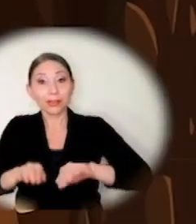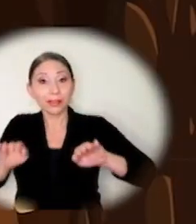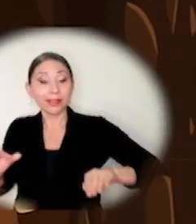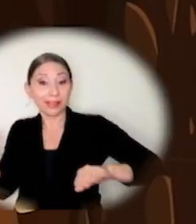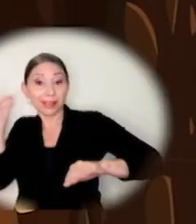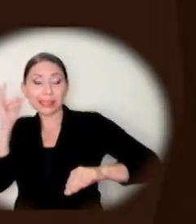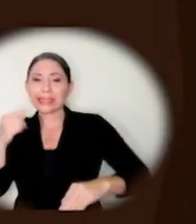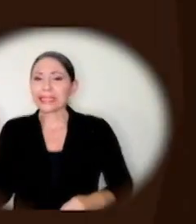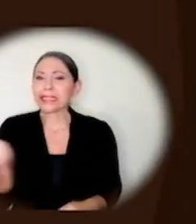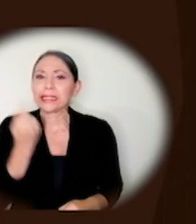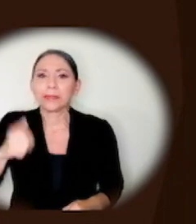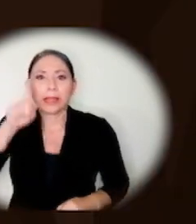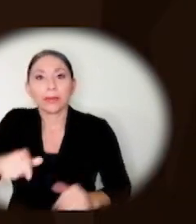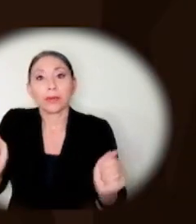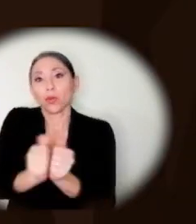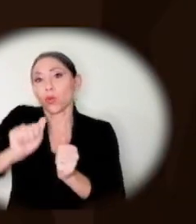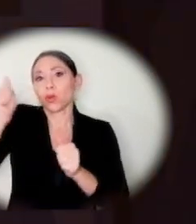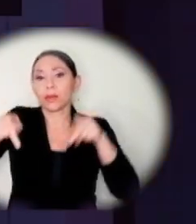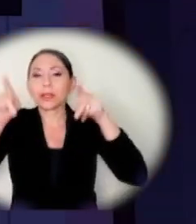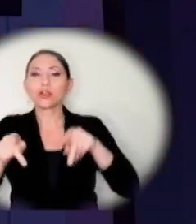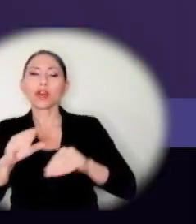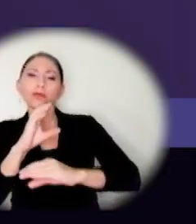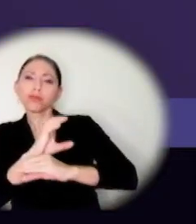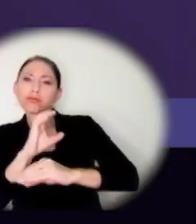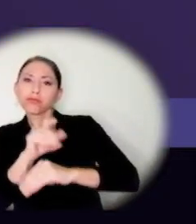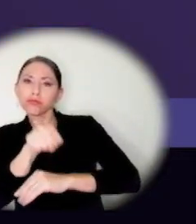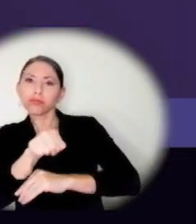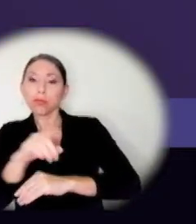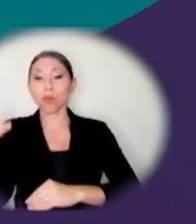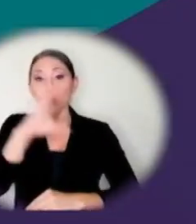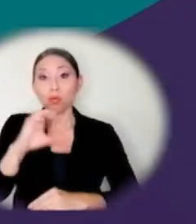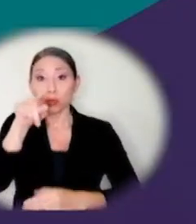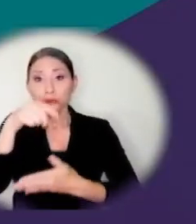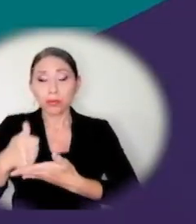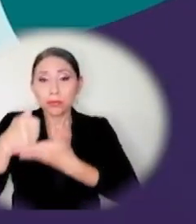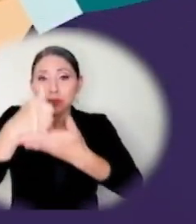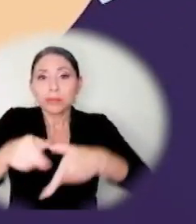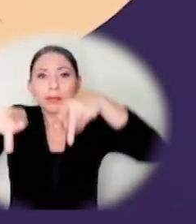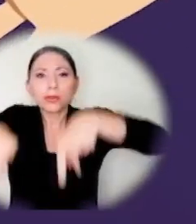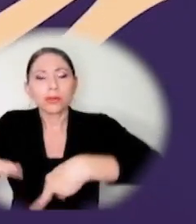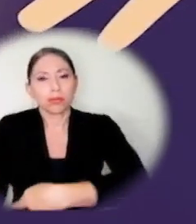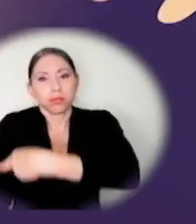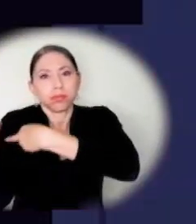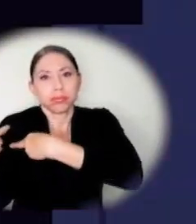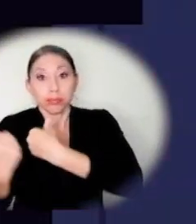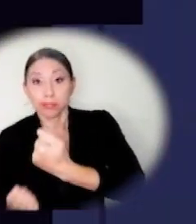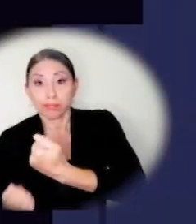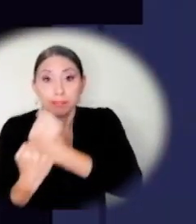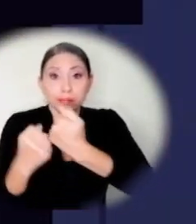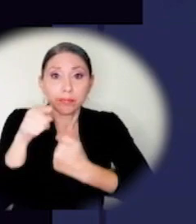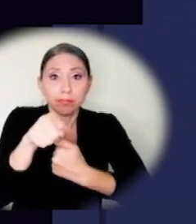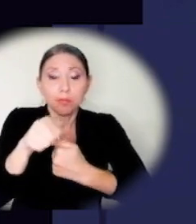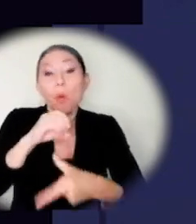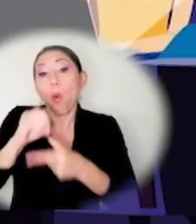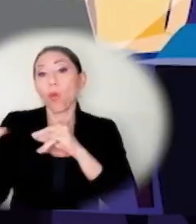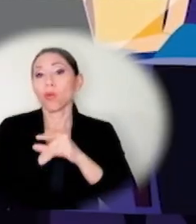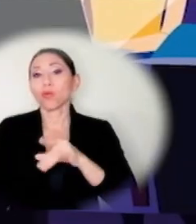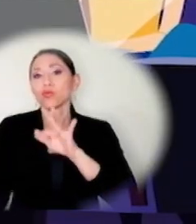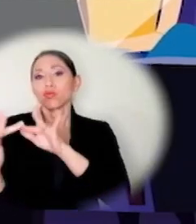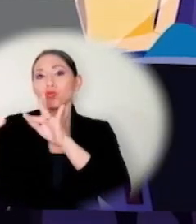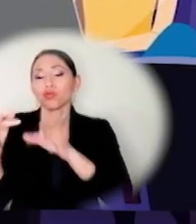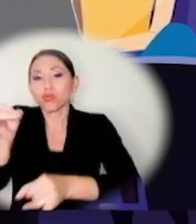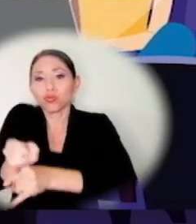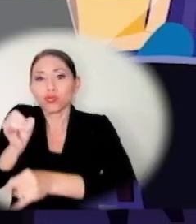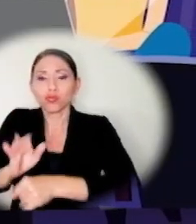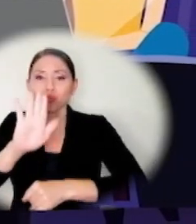niñas siempre deben estar acompañados. Busque ayuda en personas responsables que le den apoyo o contacte instituciones en